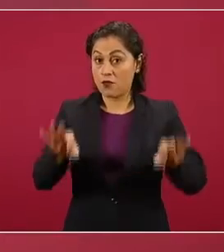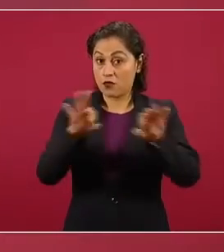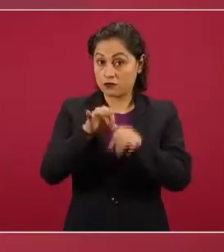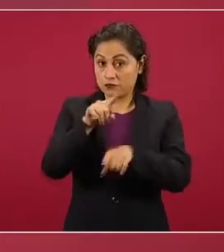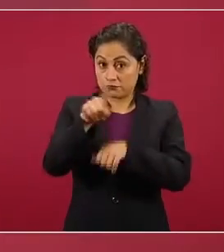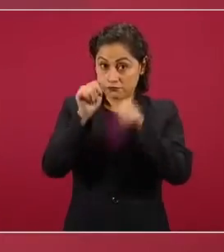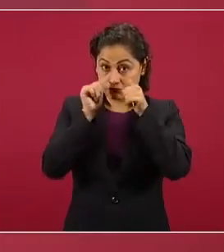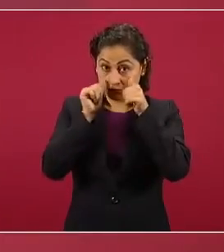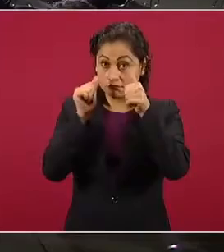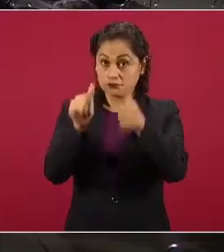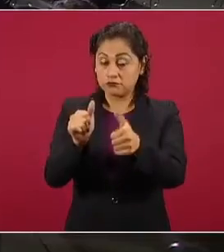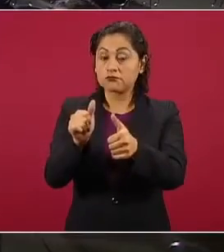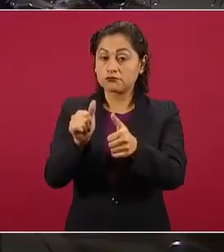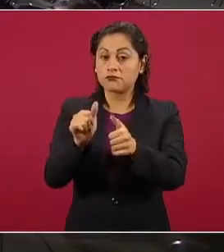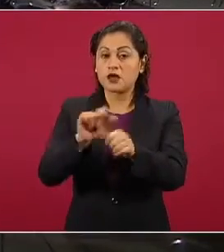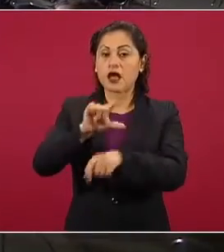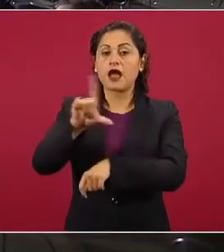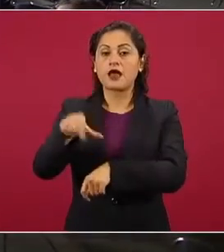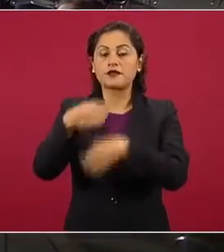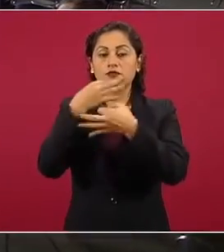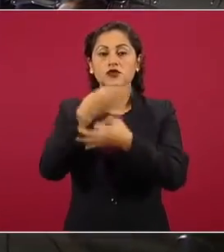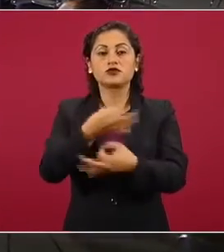y ya se va a dar la información,